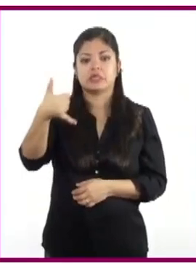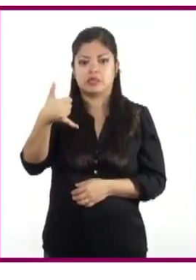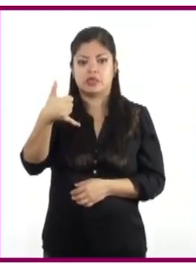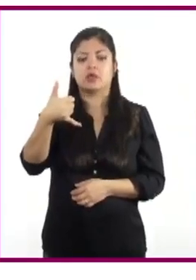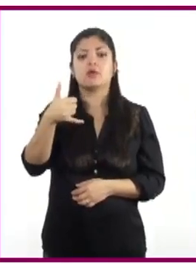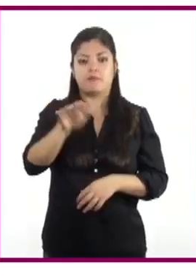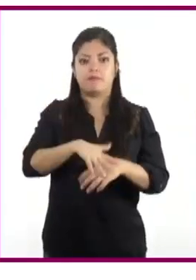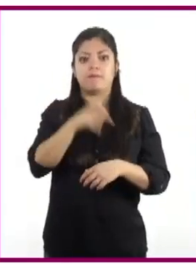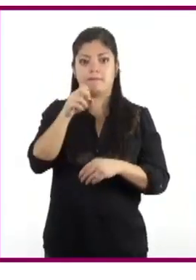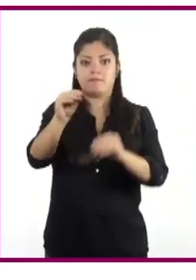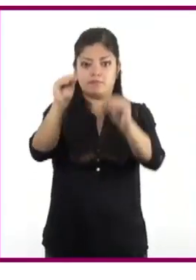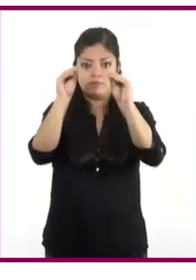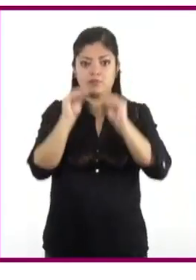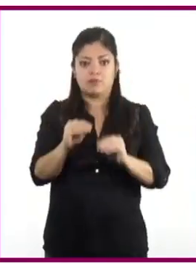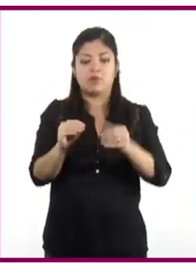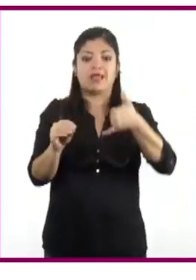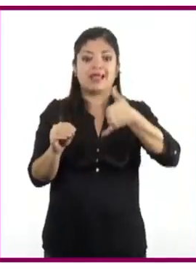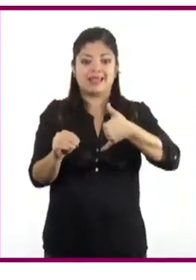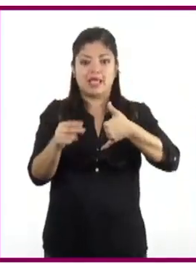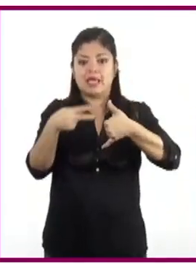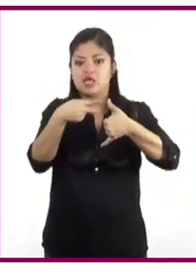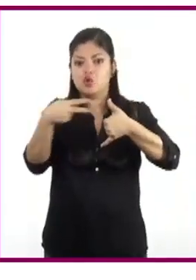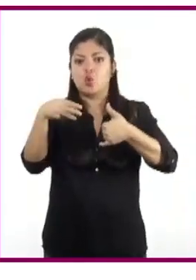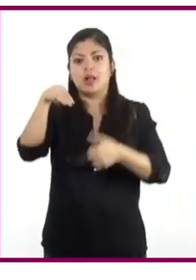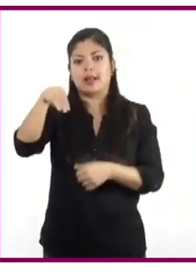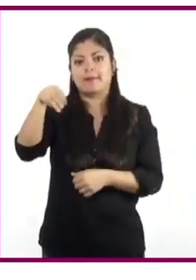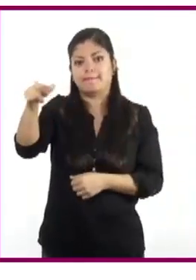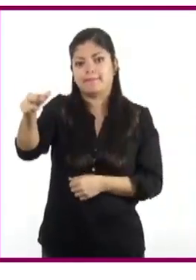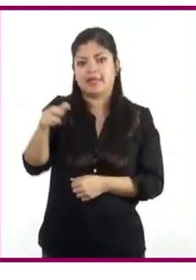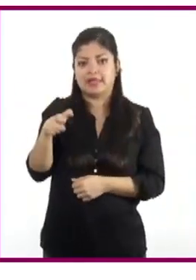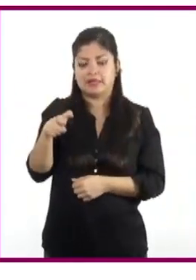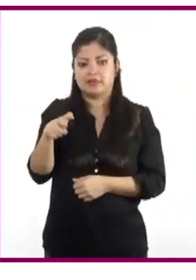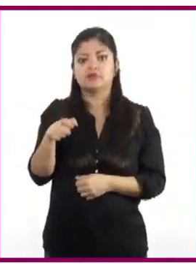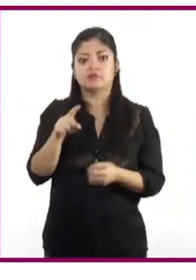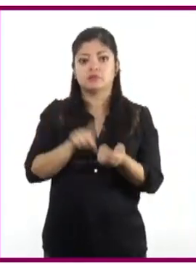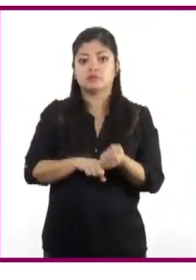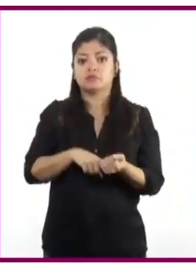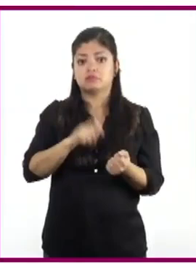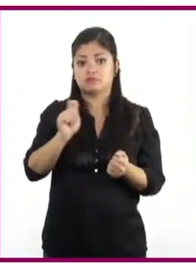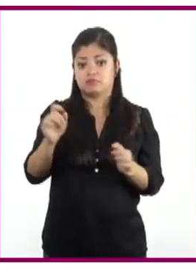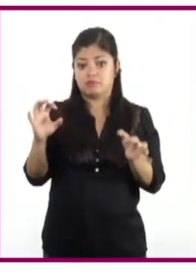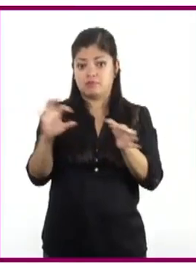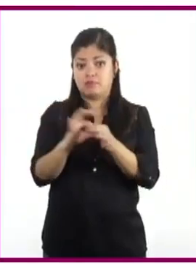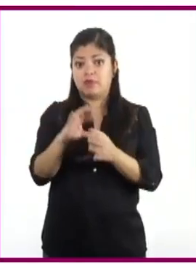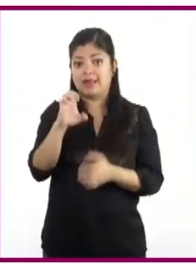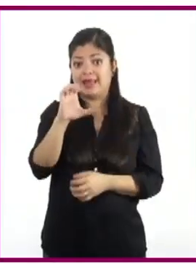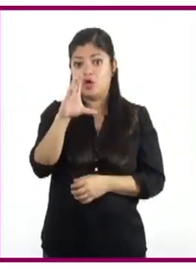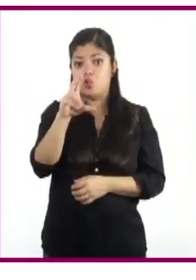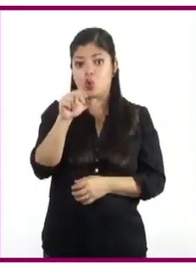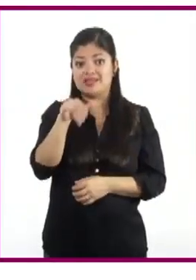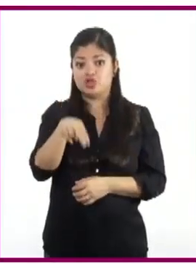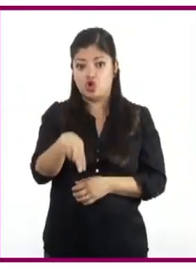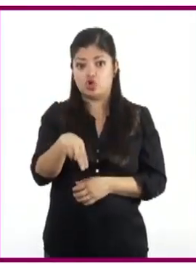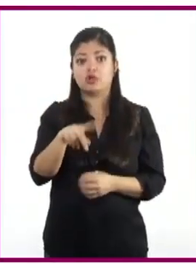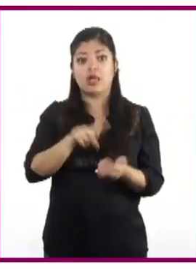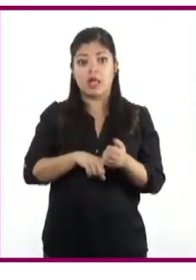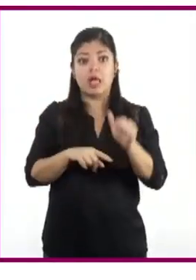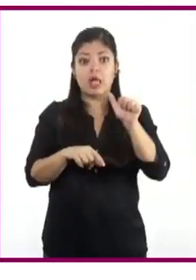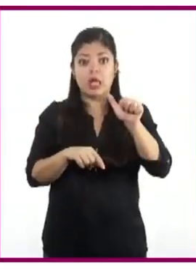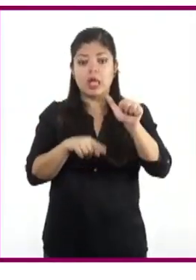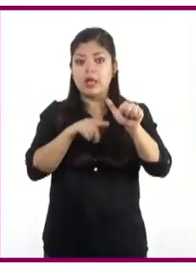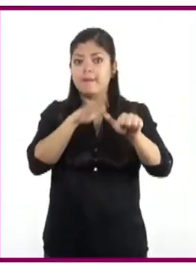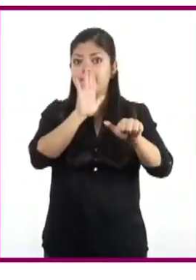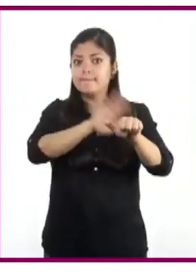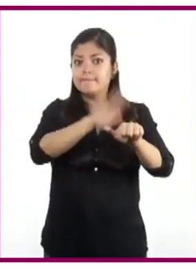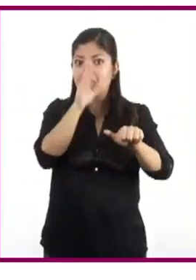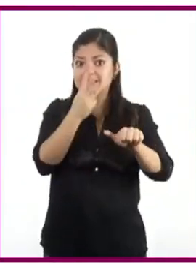es de la forma y igual a mx. Como la ecuación del inciso a tiene un más 3 adicional